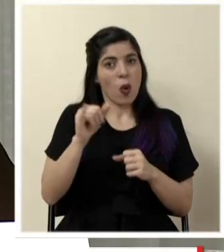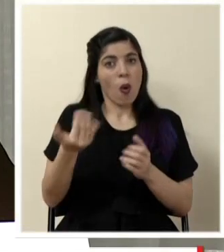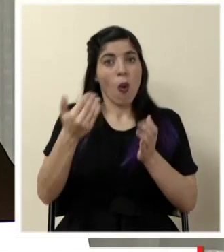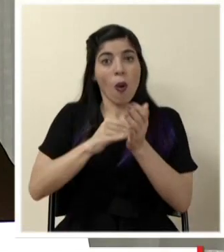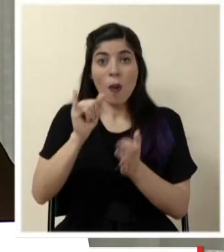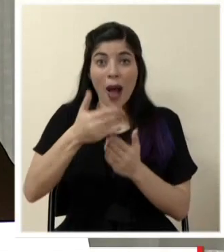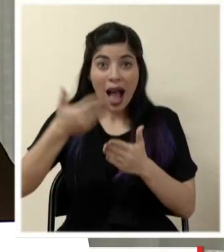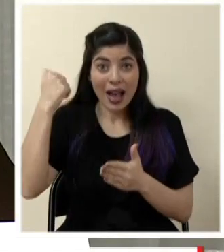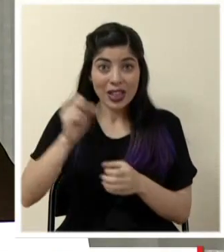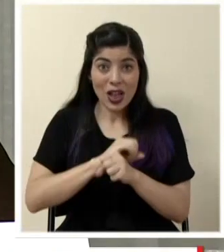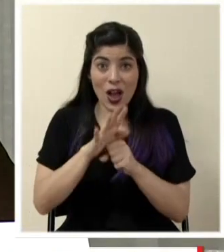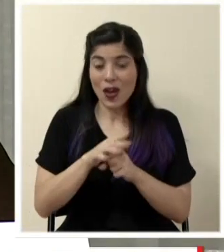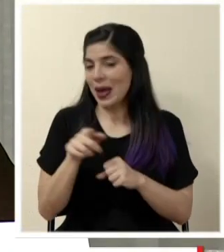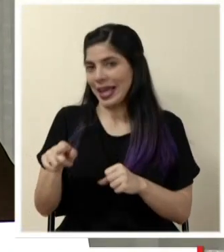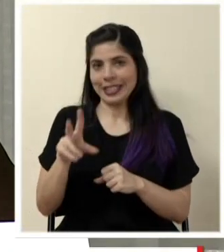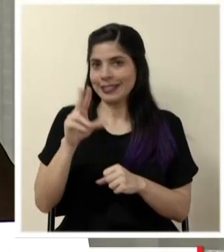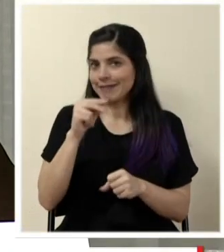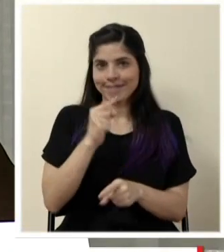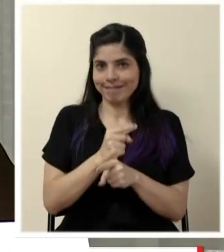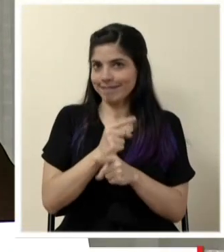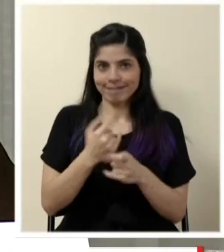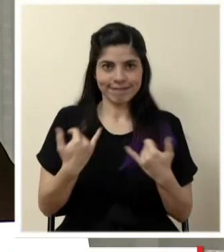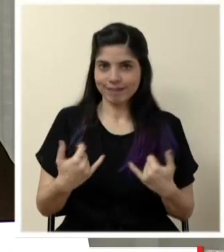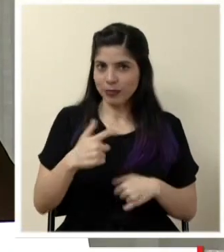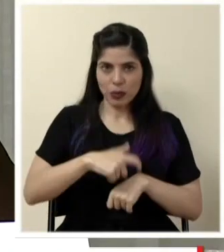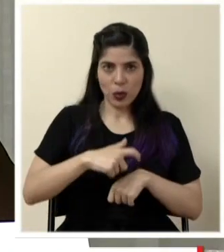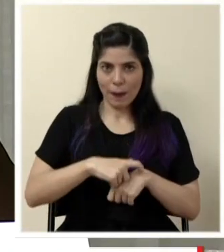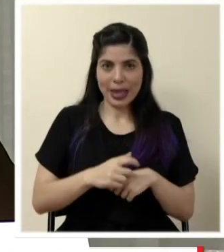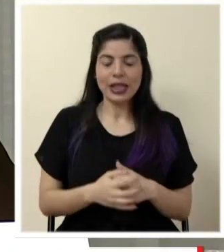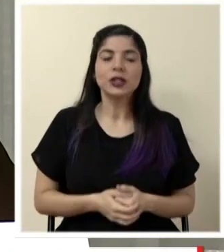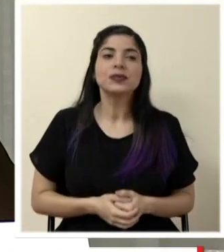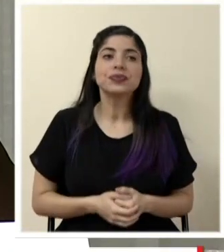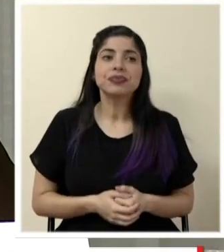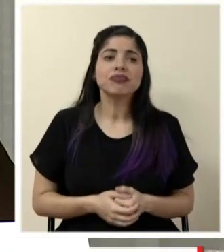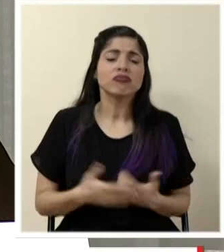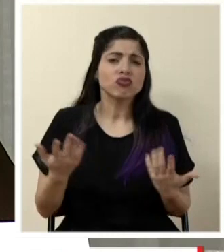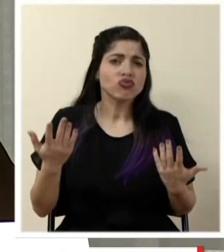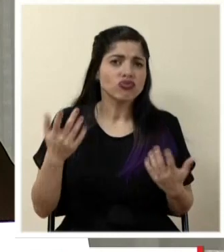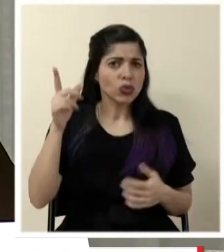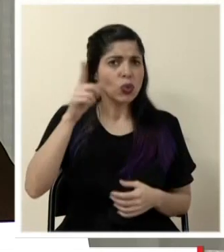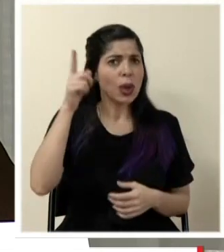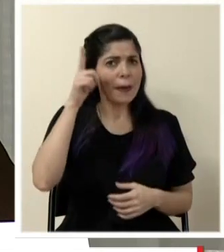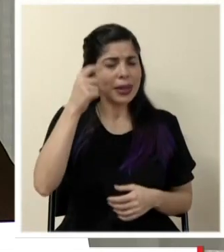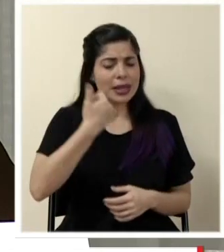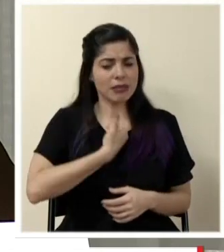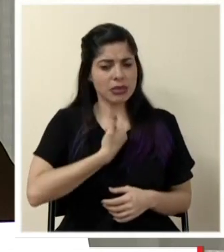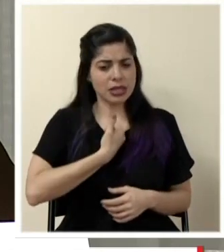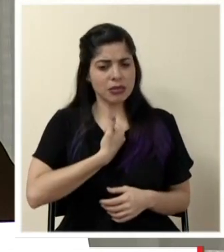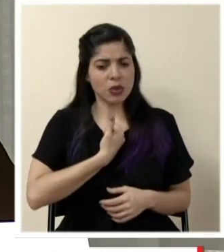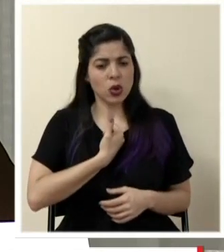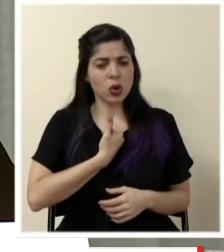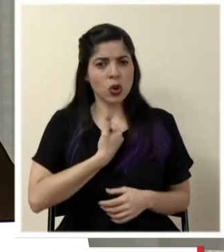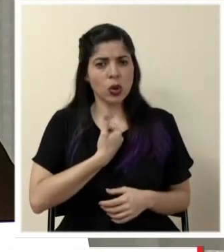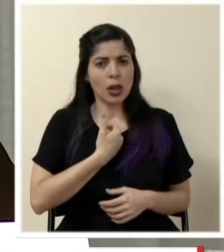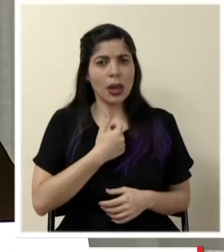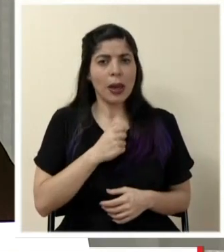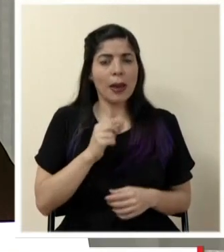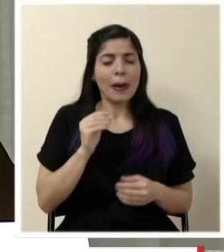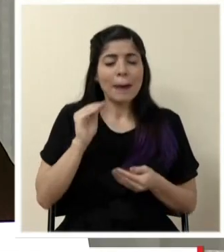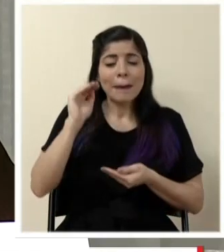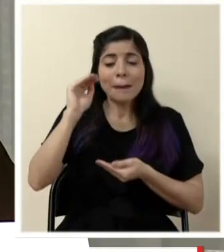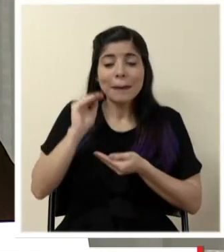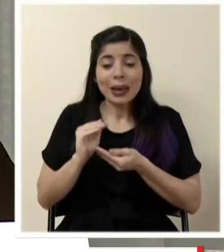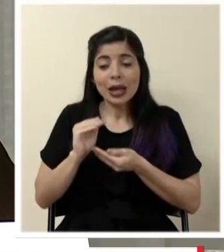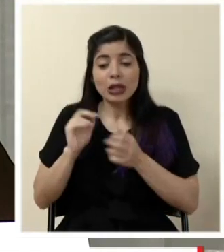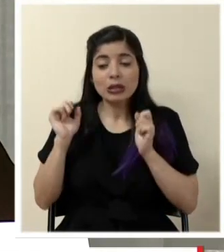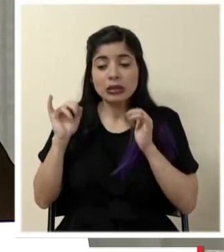es jamás la forma de hacer las cosas en este momento. Uno pues obviamente iría de las de menor